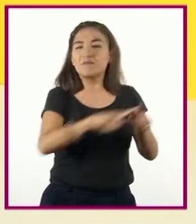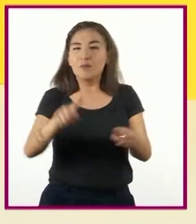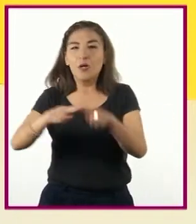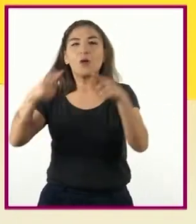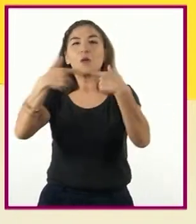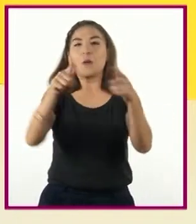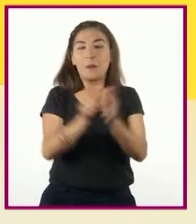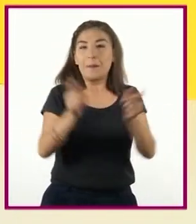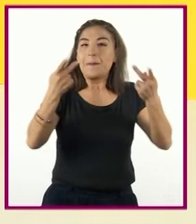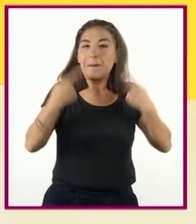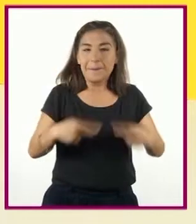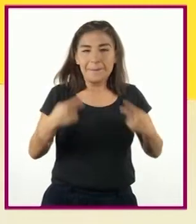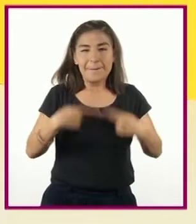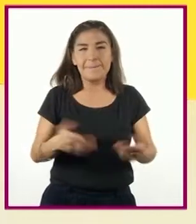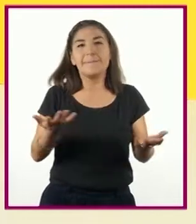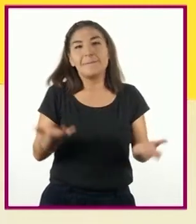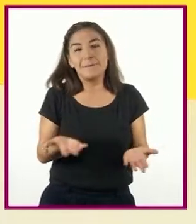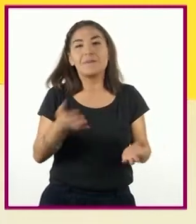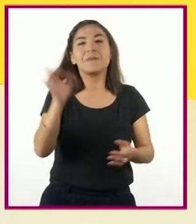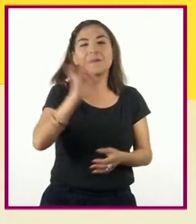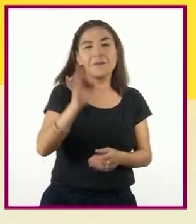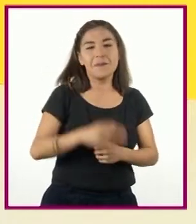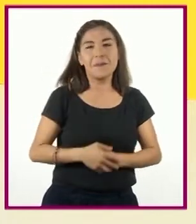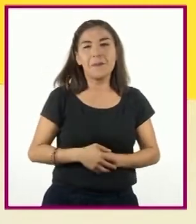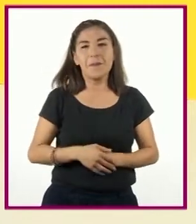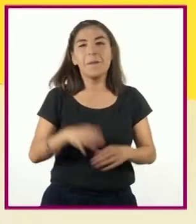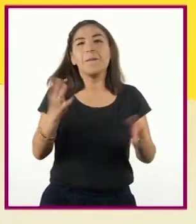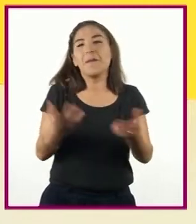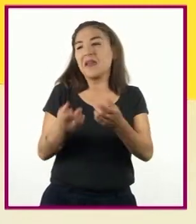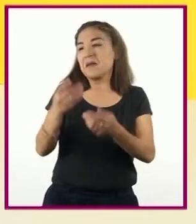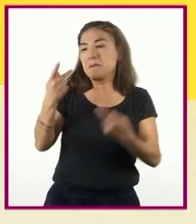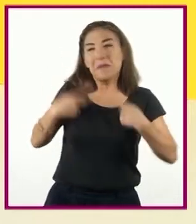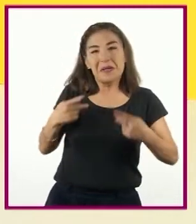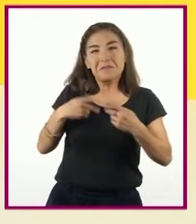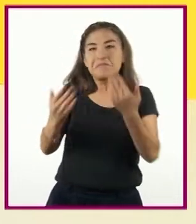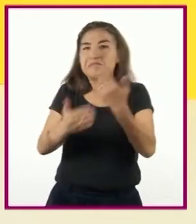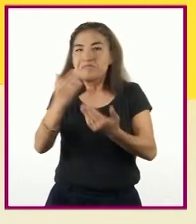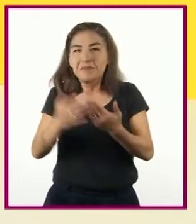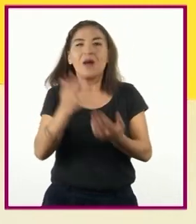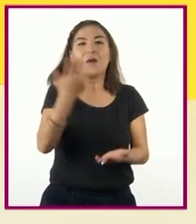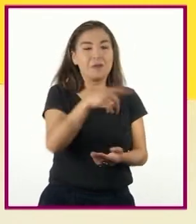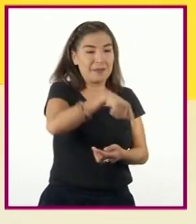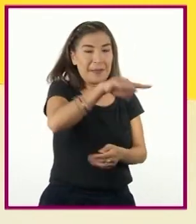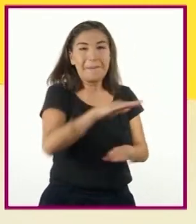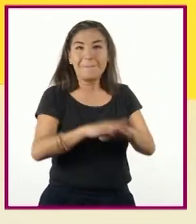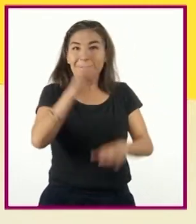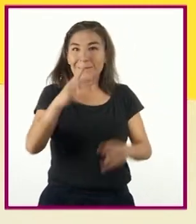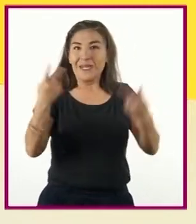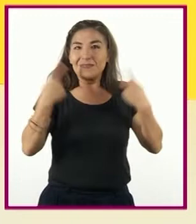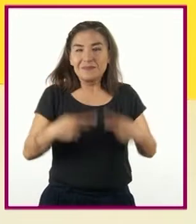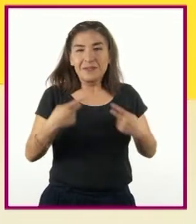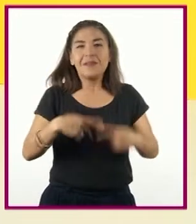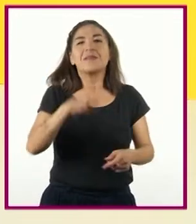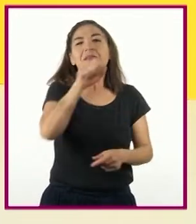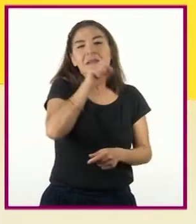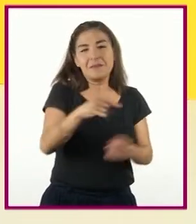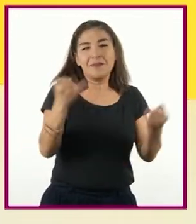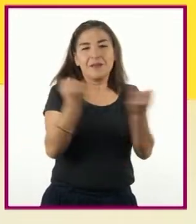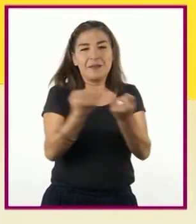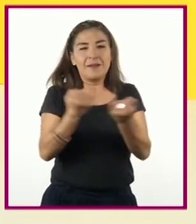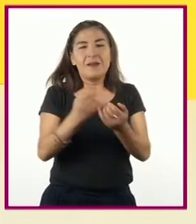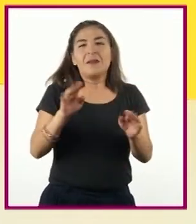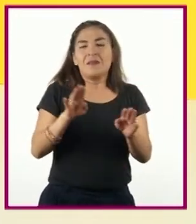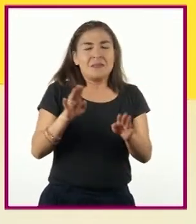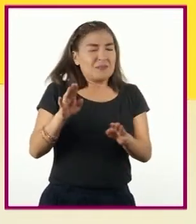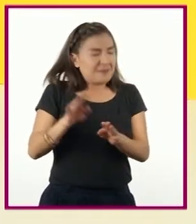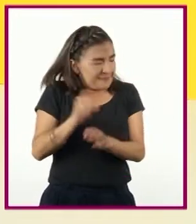de personas, ya sea que tengan unos cuantos integrantes o por el contrario, un número considerable, o bien sea que